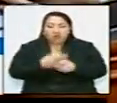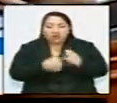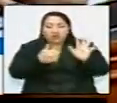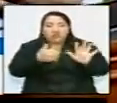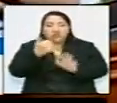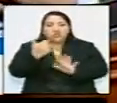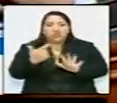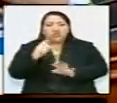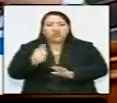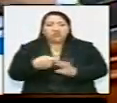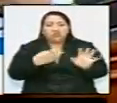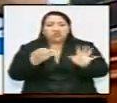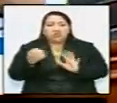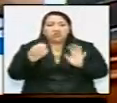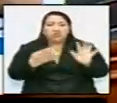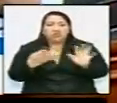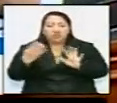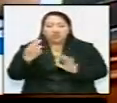de